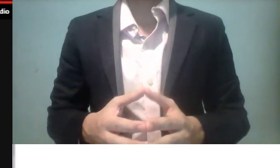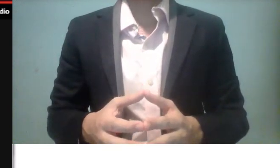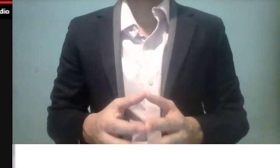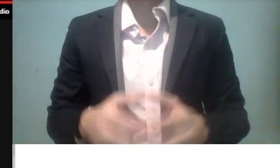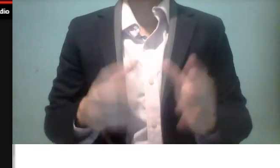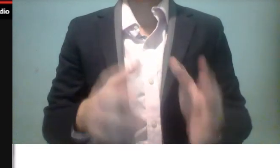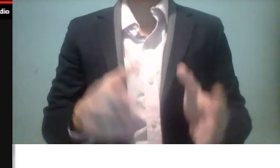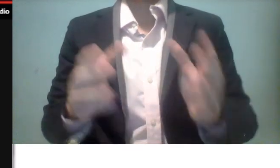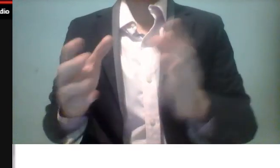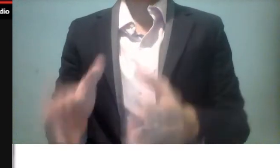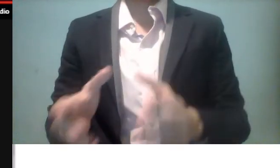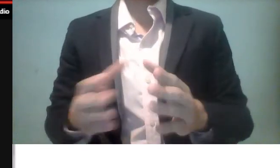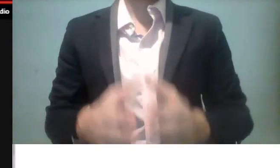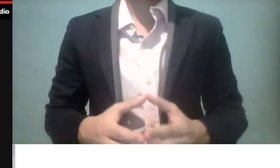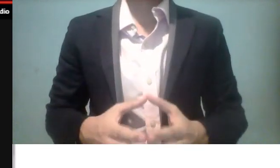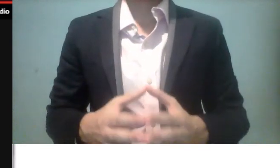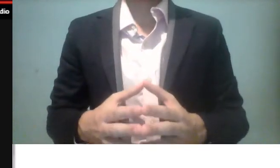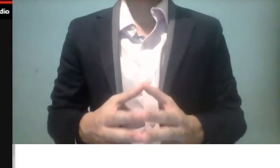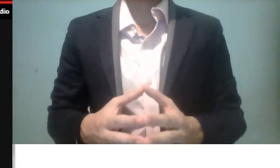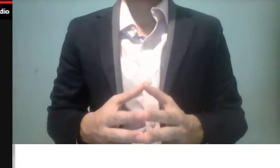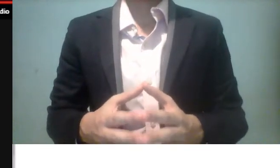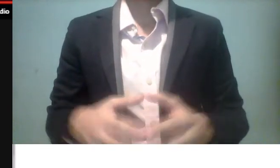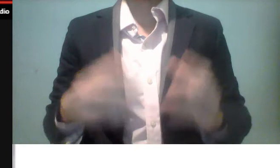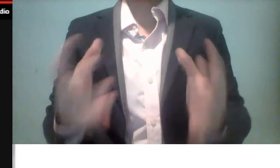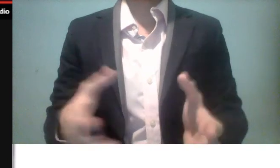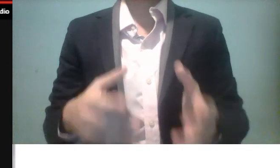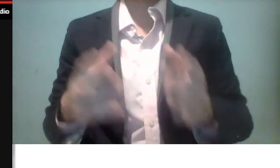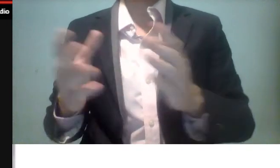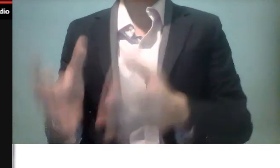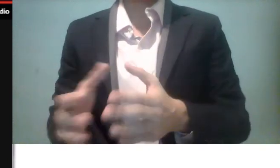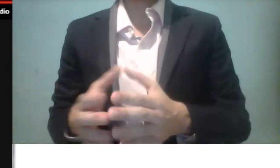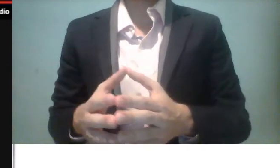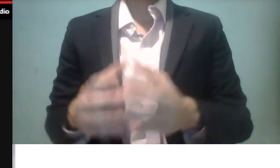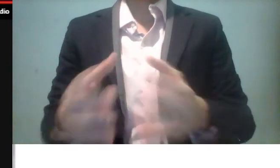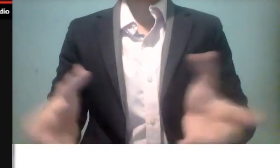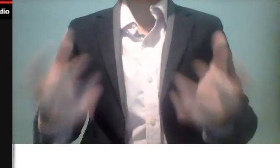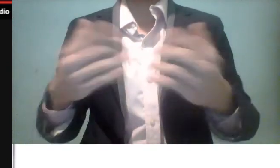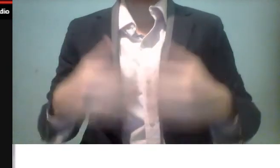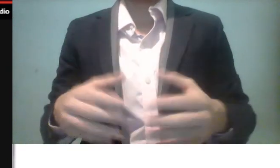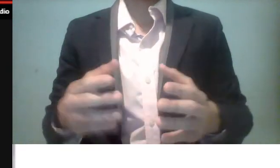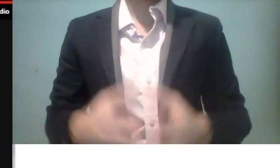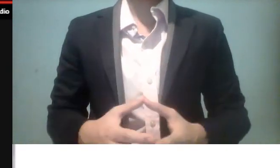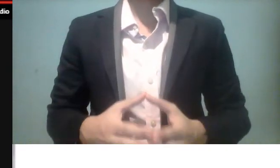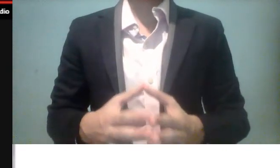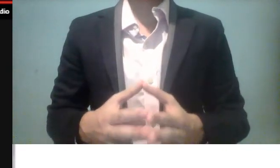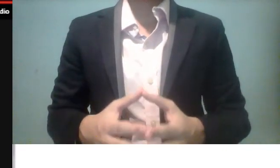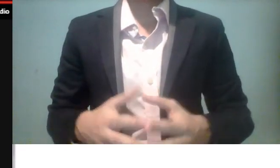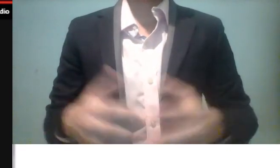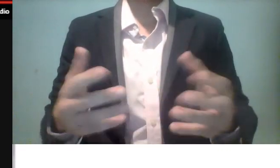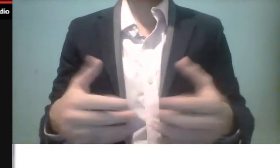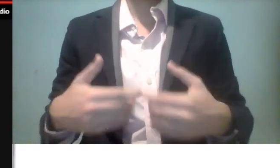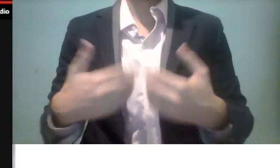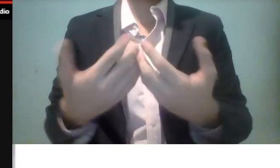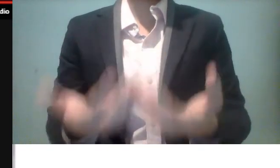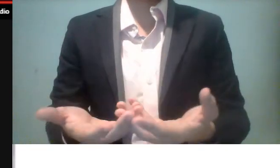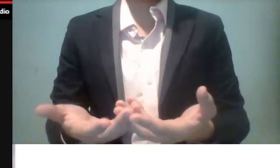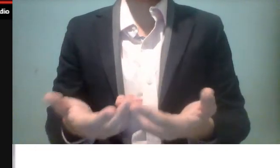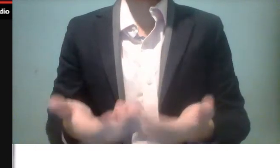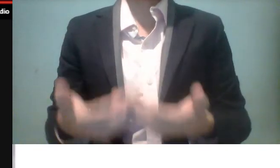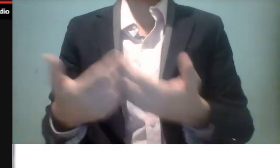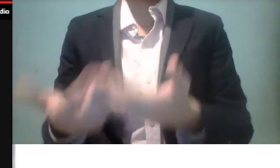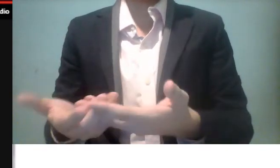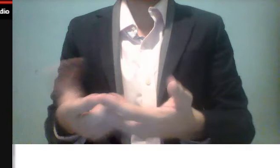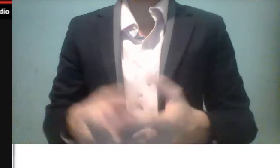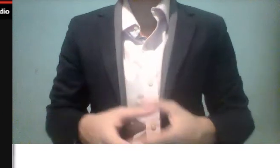relacionado con él de que bueno, anteriormente ya se había generado un cateo a una de sus casas y ahora la Unidad de Inteligencia Financiera le integró pues una nueva